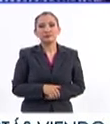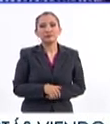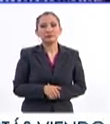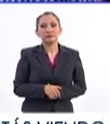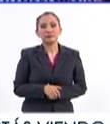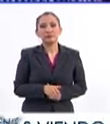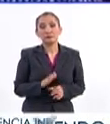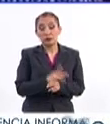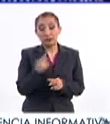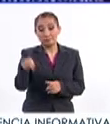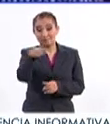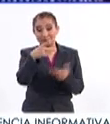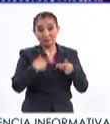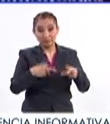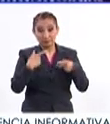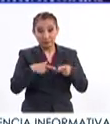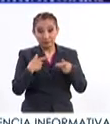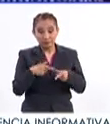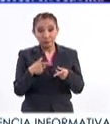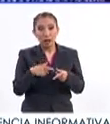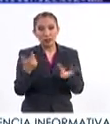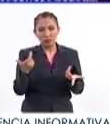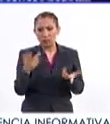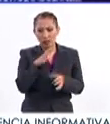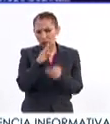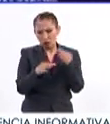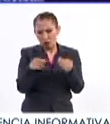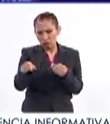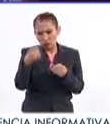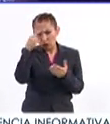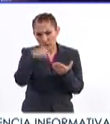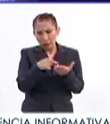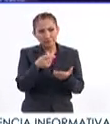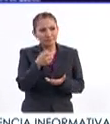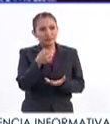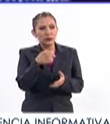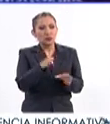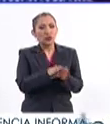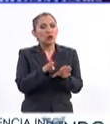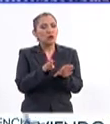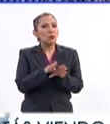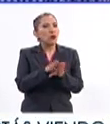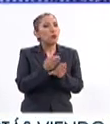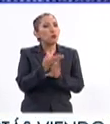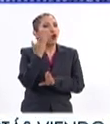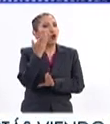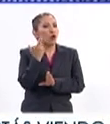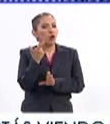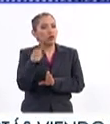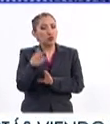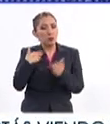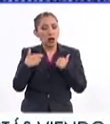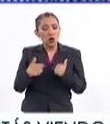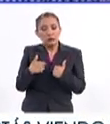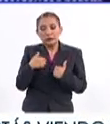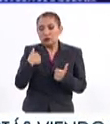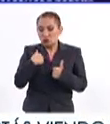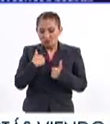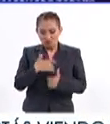y porque a la gente en general, yo creo que esto es algo muy inherente al ser